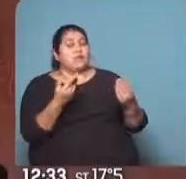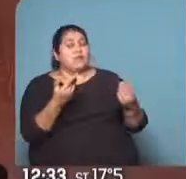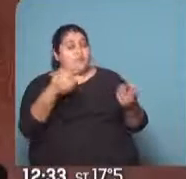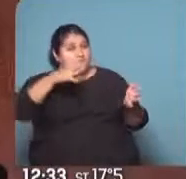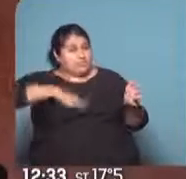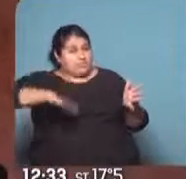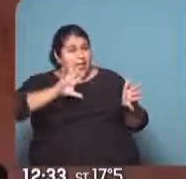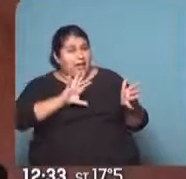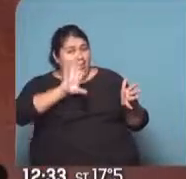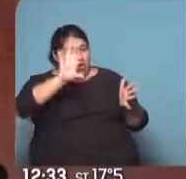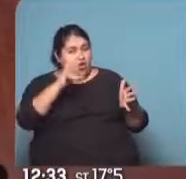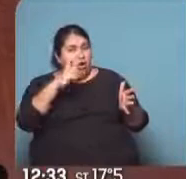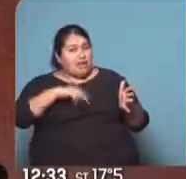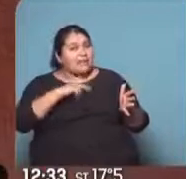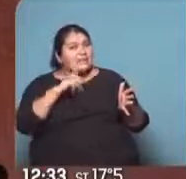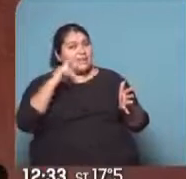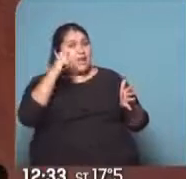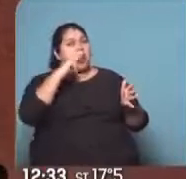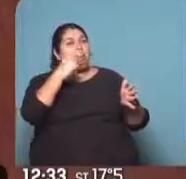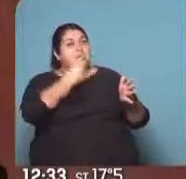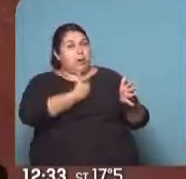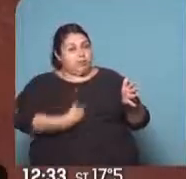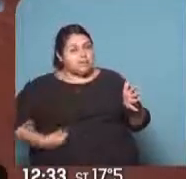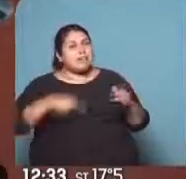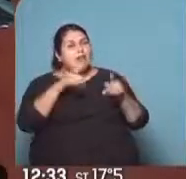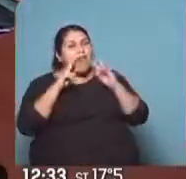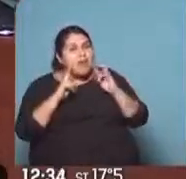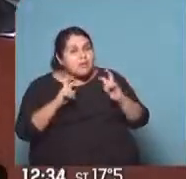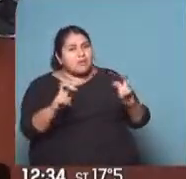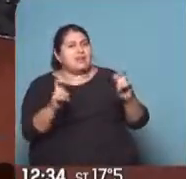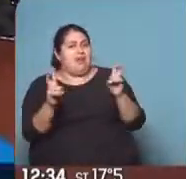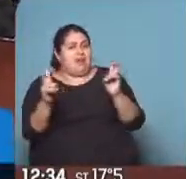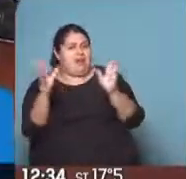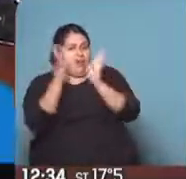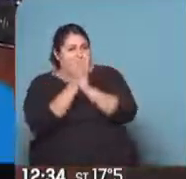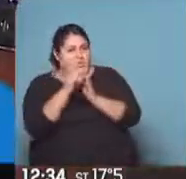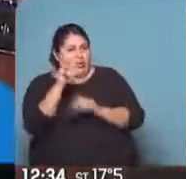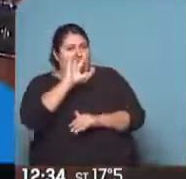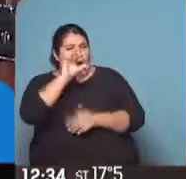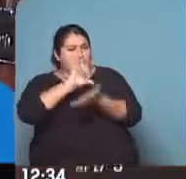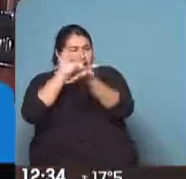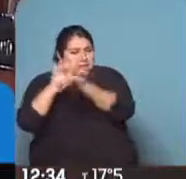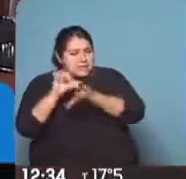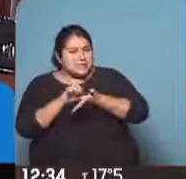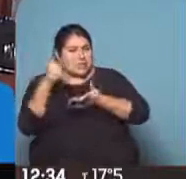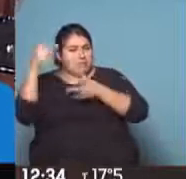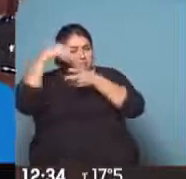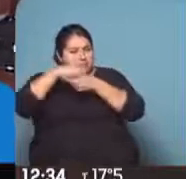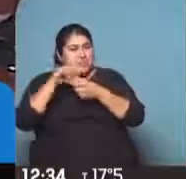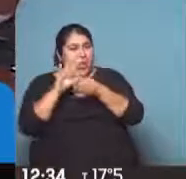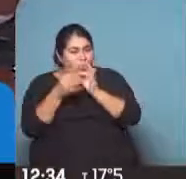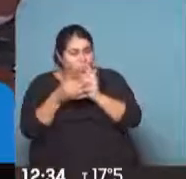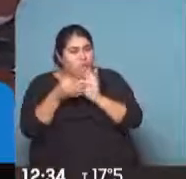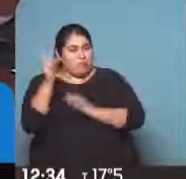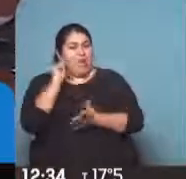región el límite iba a ocupar una vicepresidencia es para investigar con otros países este pero a través de europa verdad esta decisión se toma en